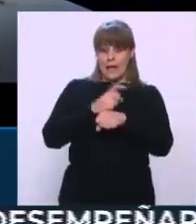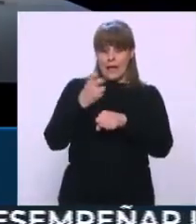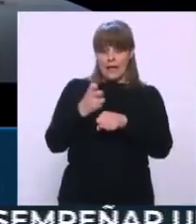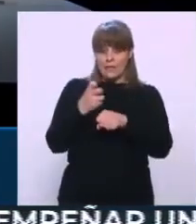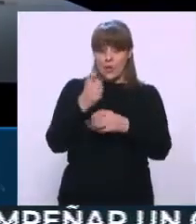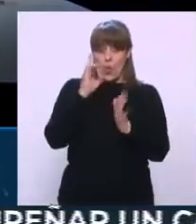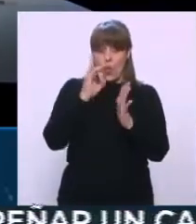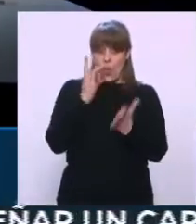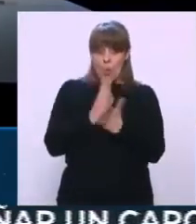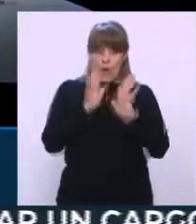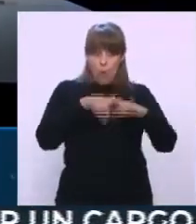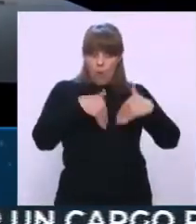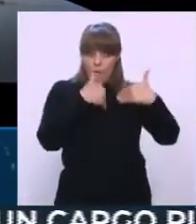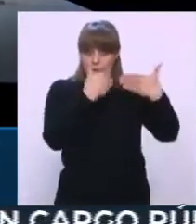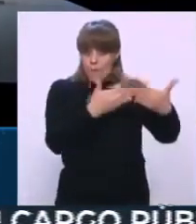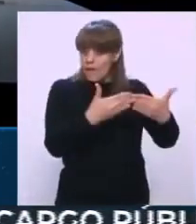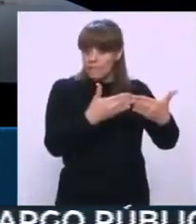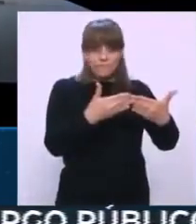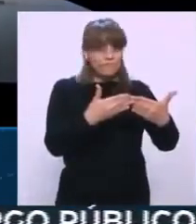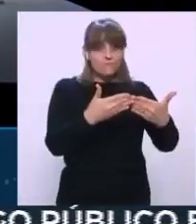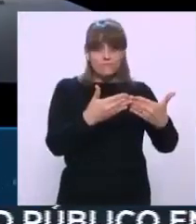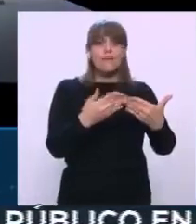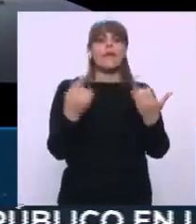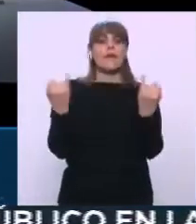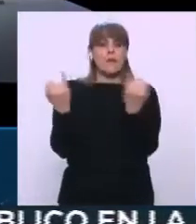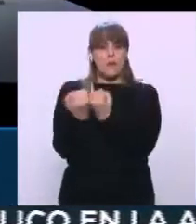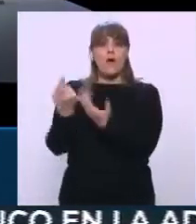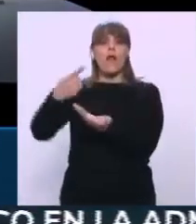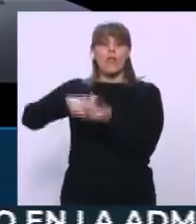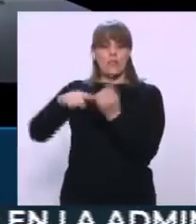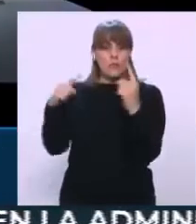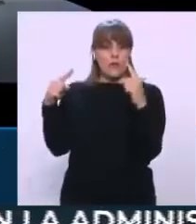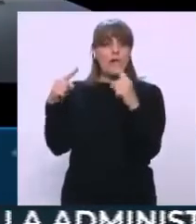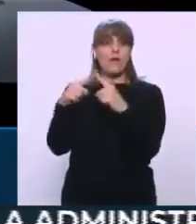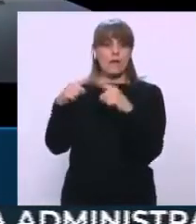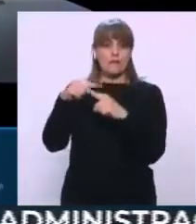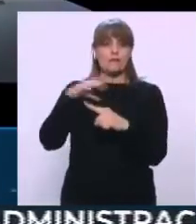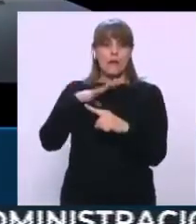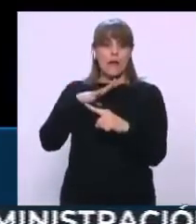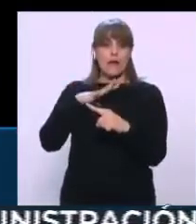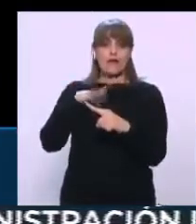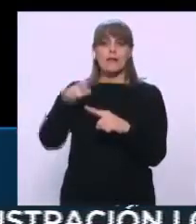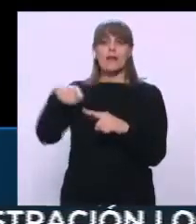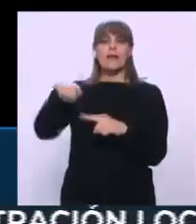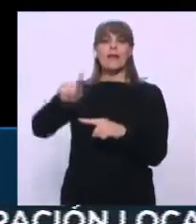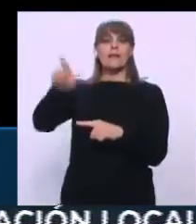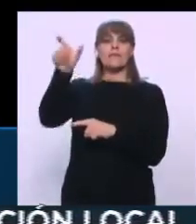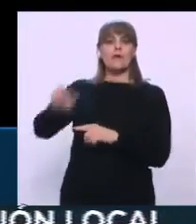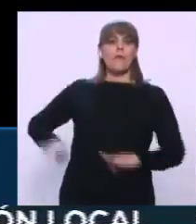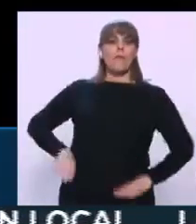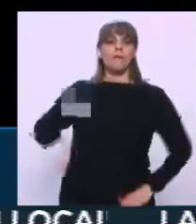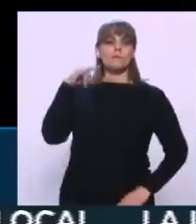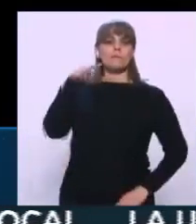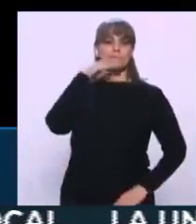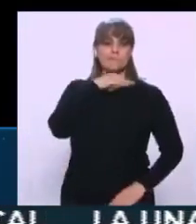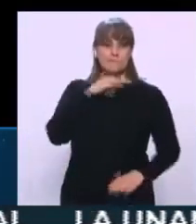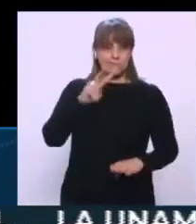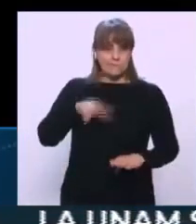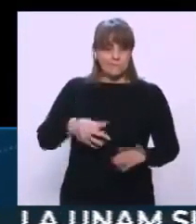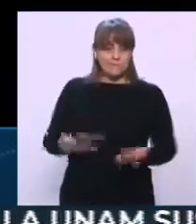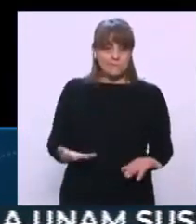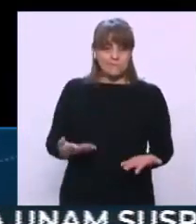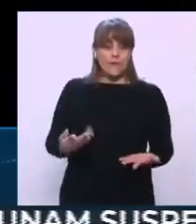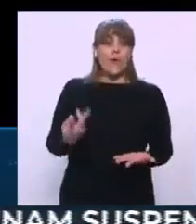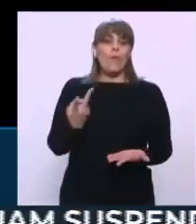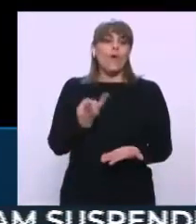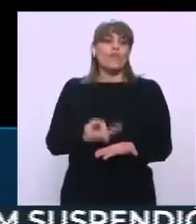algo solamente afuera, sino es algo que la Iglesia tiene adentro y que lo vive con mucha hipocresía y lo vive con una